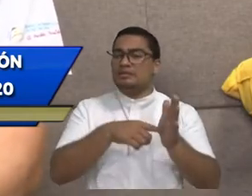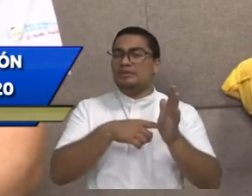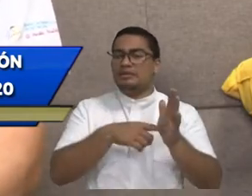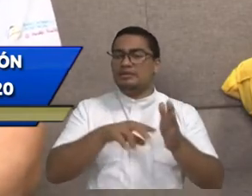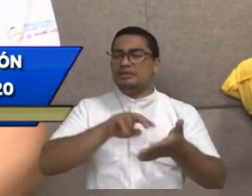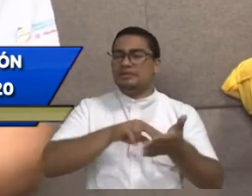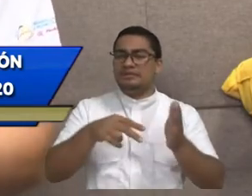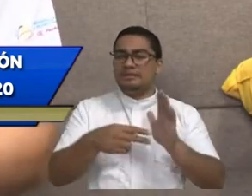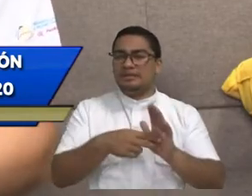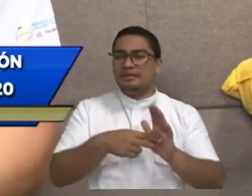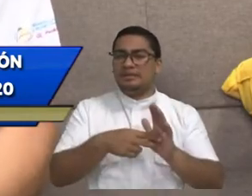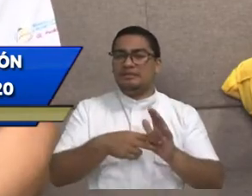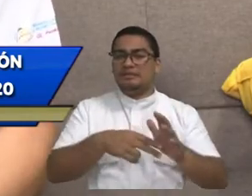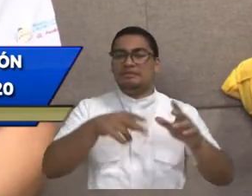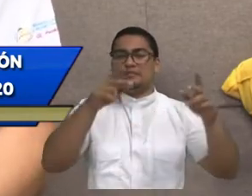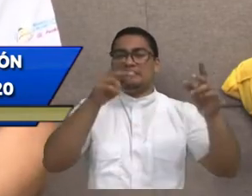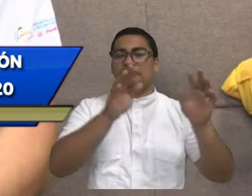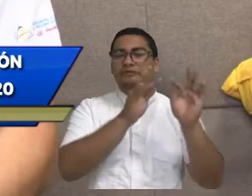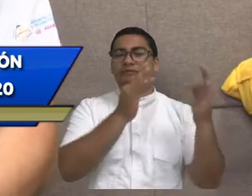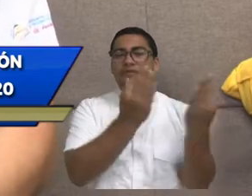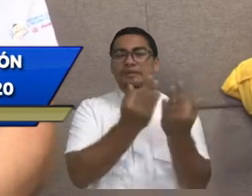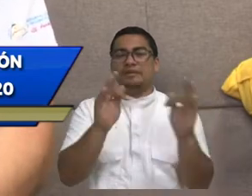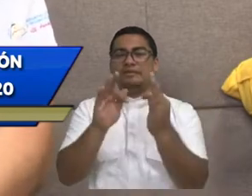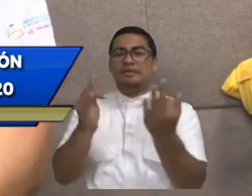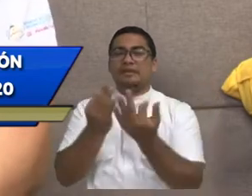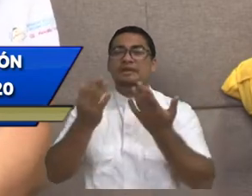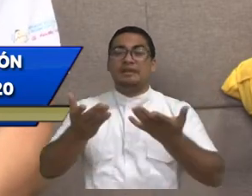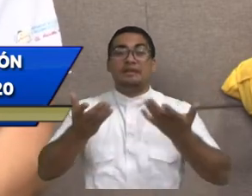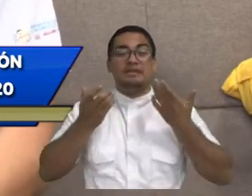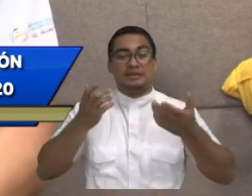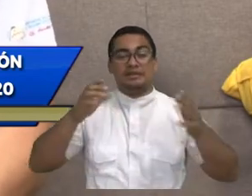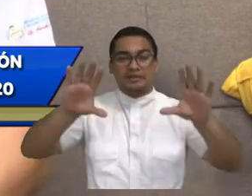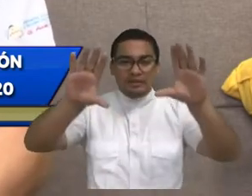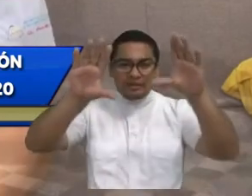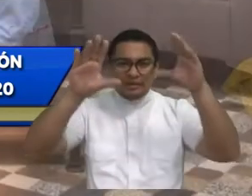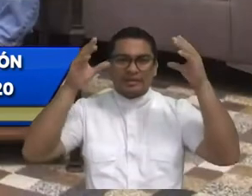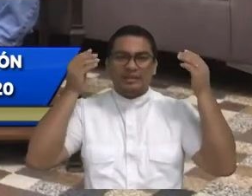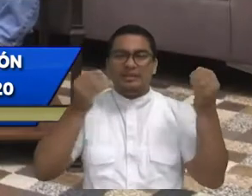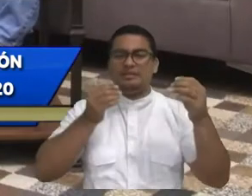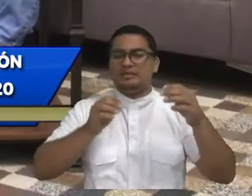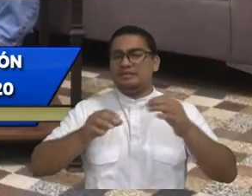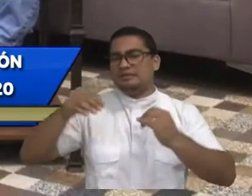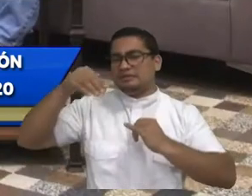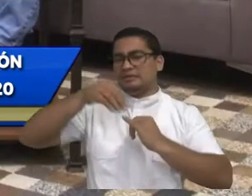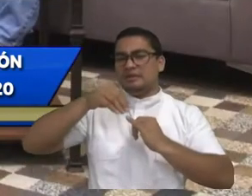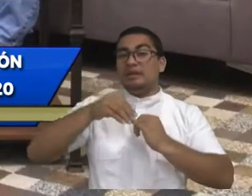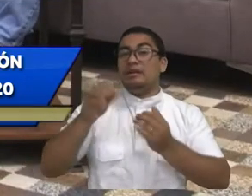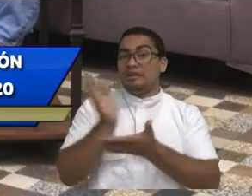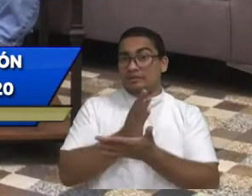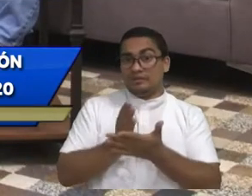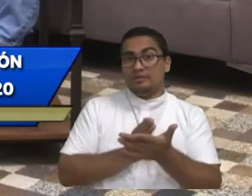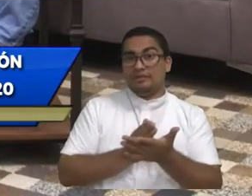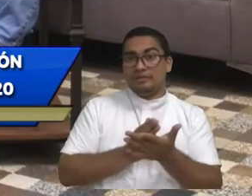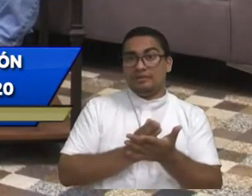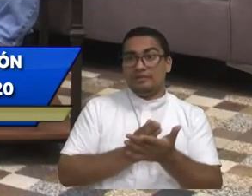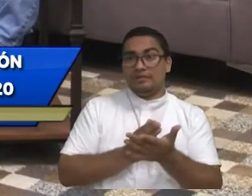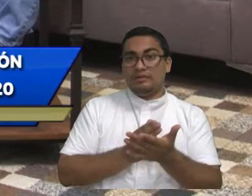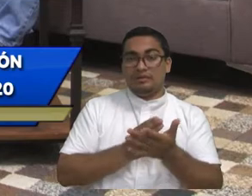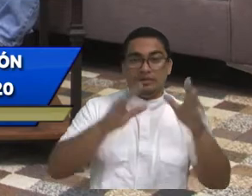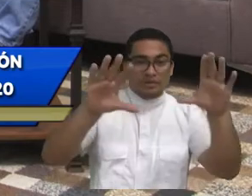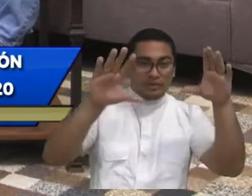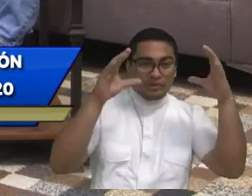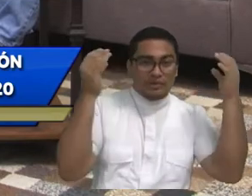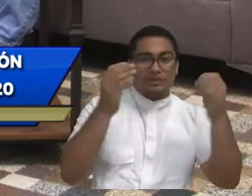que es que la familia de ese éste quiere un curso de capacitación quiero un curso técnico hay carreras técnicas y hay cursos técnicos